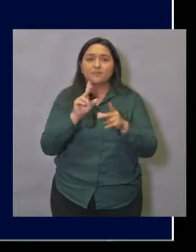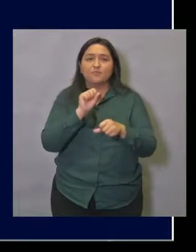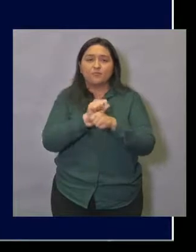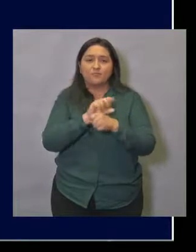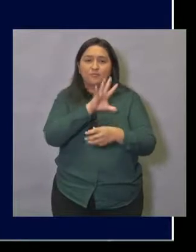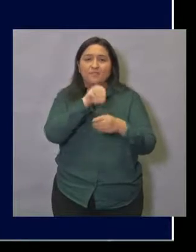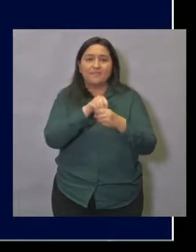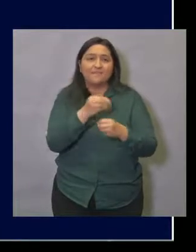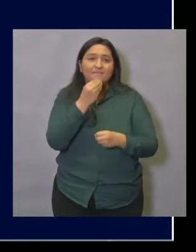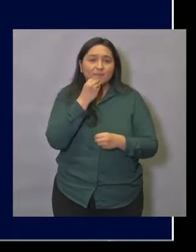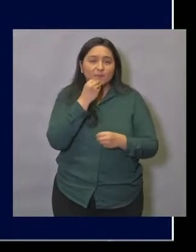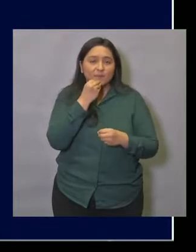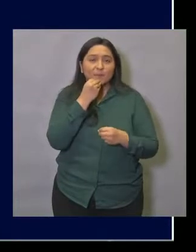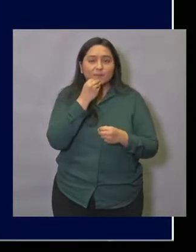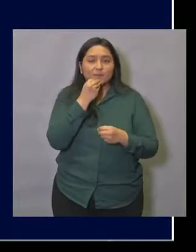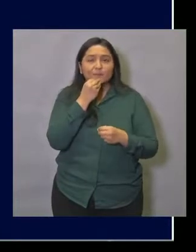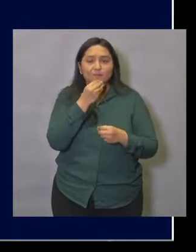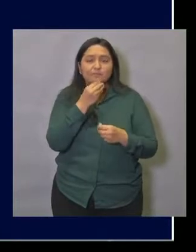y la